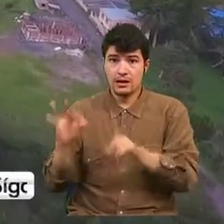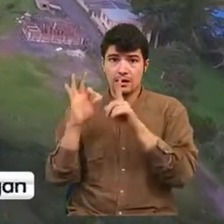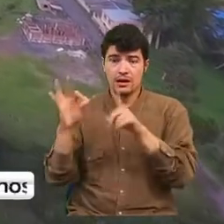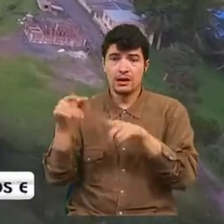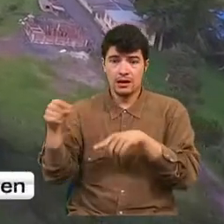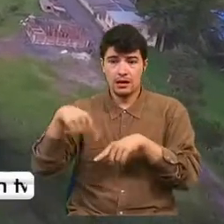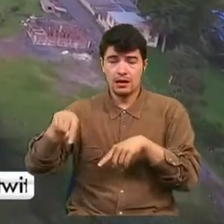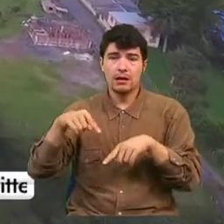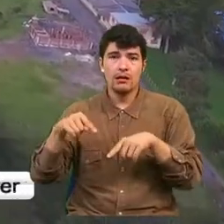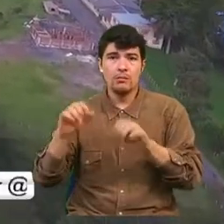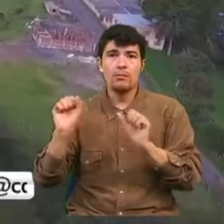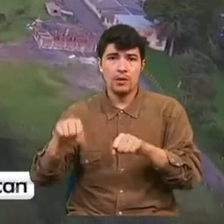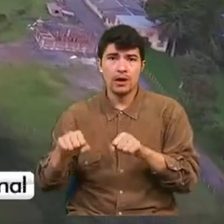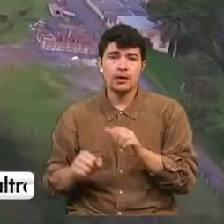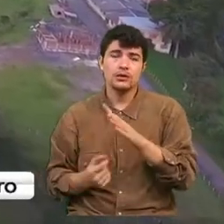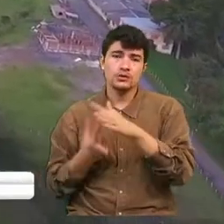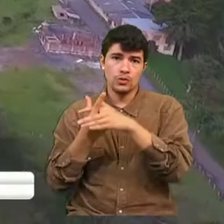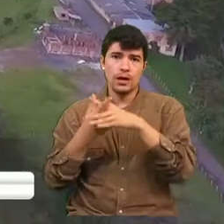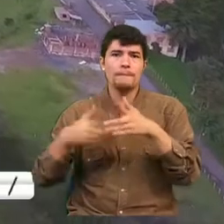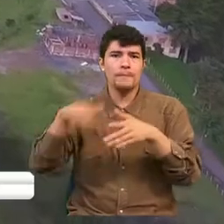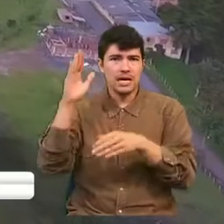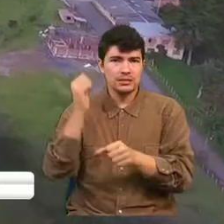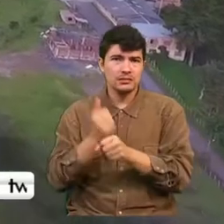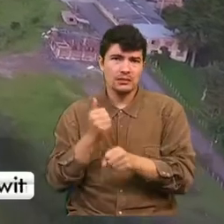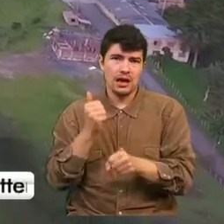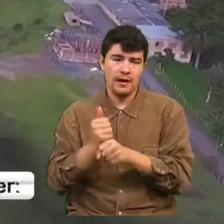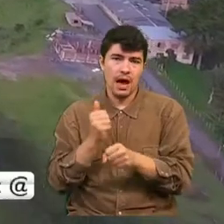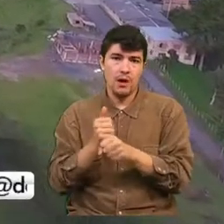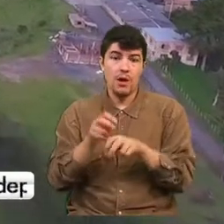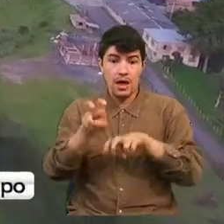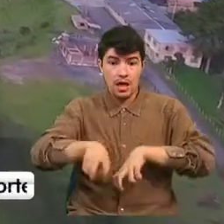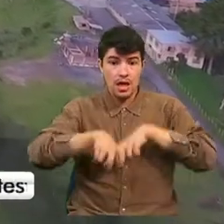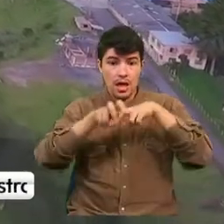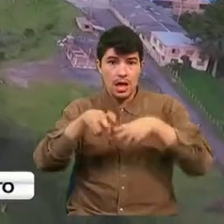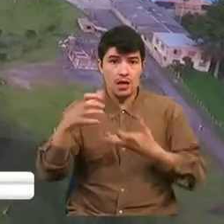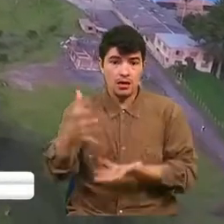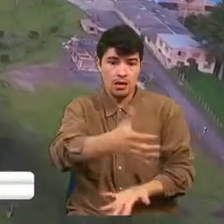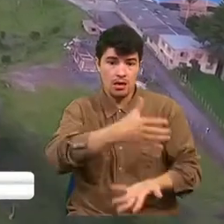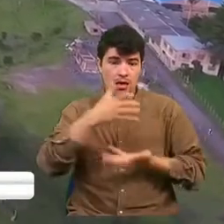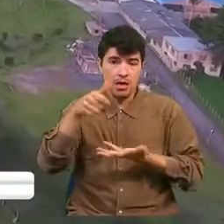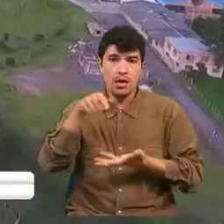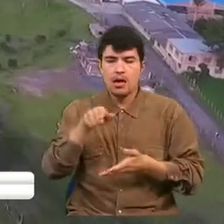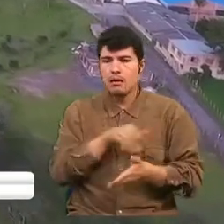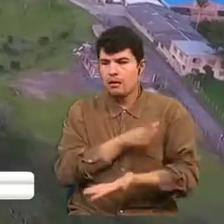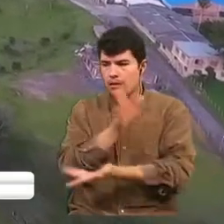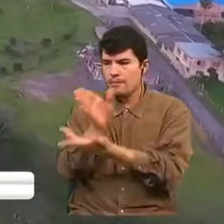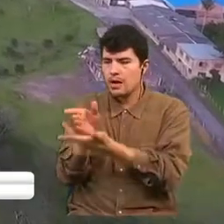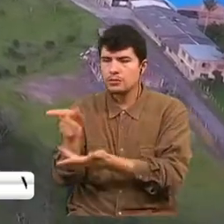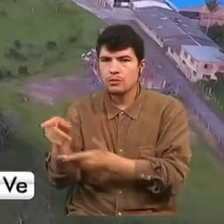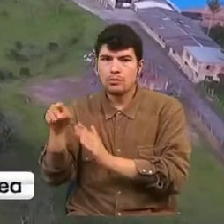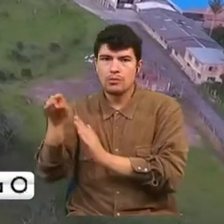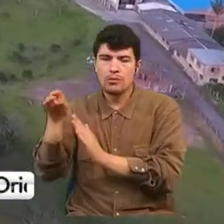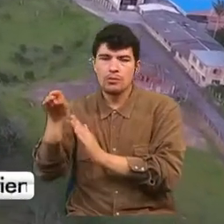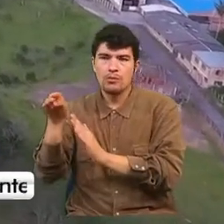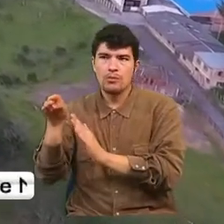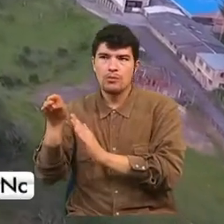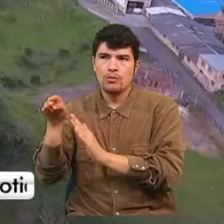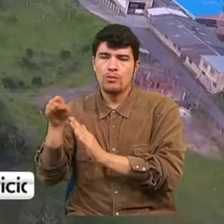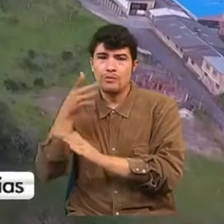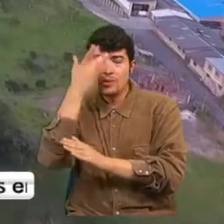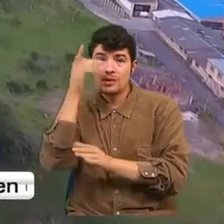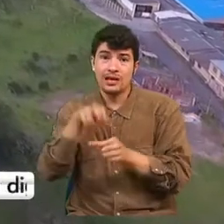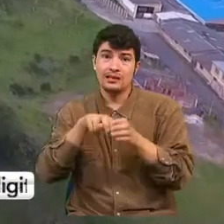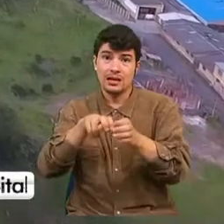generarán empleo, hará que nuestros productos de los campesinos bajen el precio, porque es que el costo del transporte